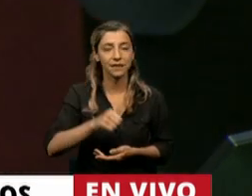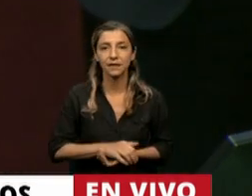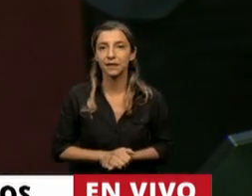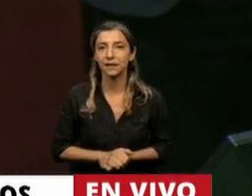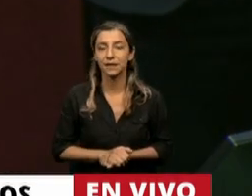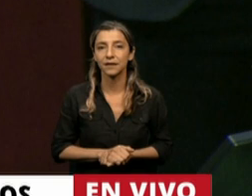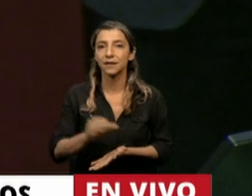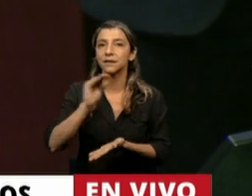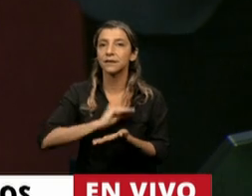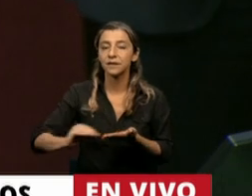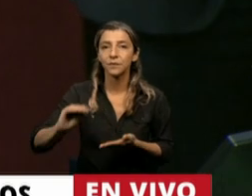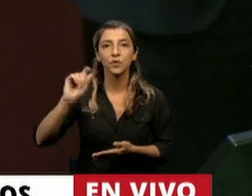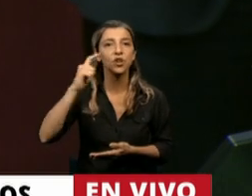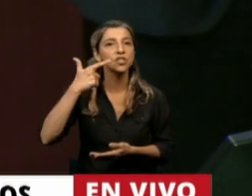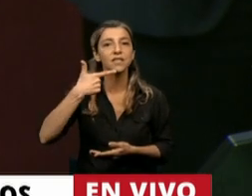diputado Carlos